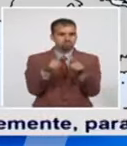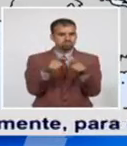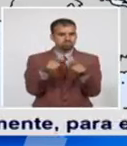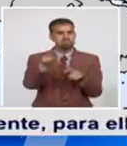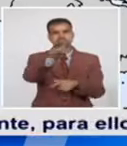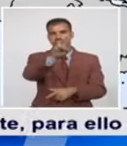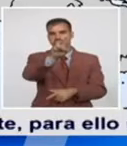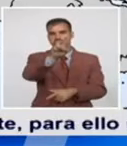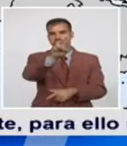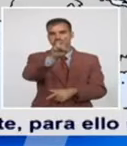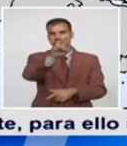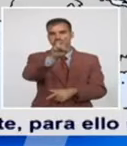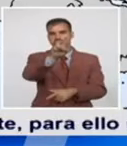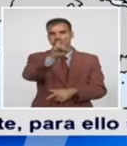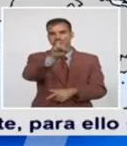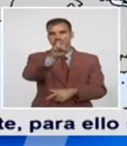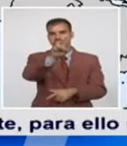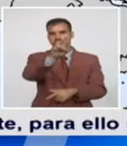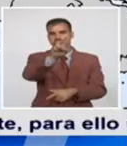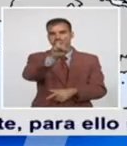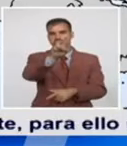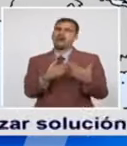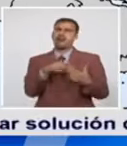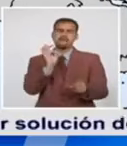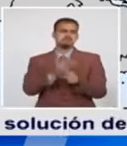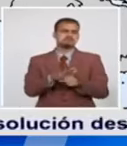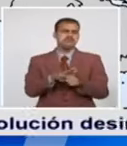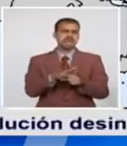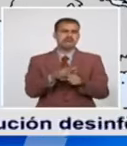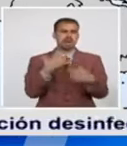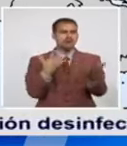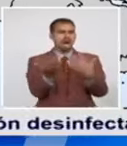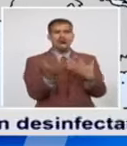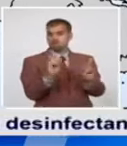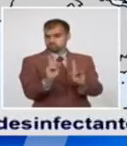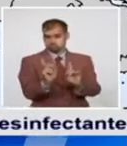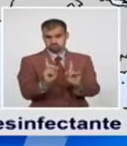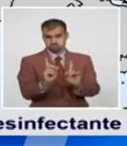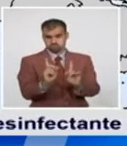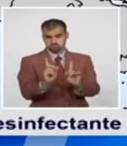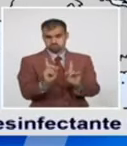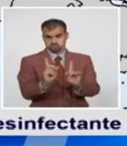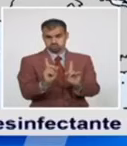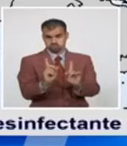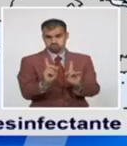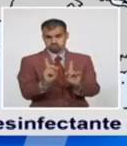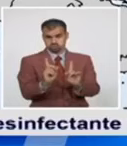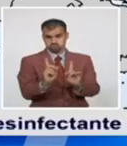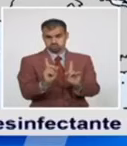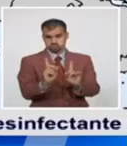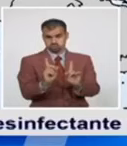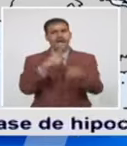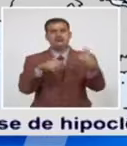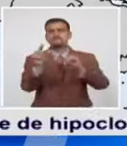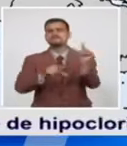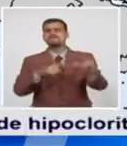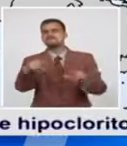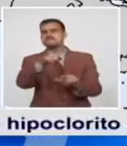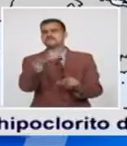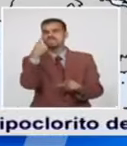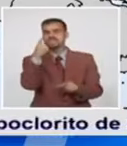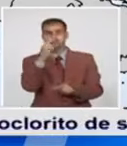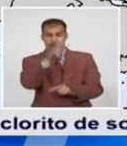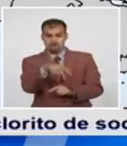para confiar porque allí ha circulado mucho el virus y tienen que quedar un grupo de asintomáticos que